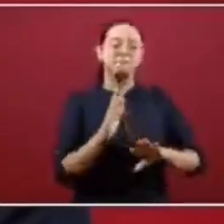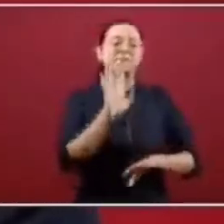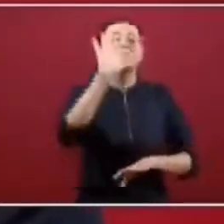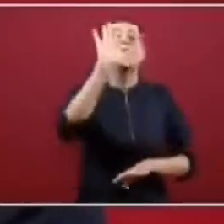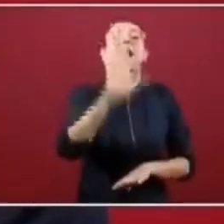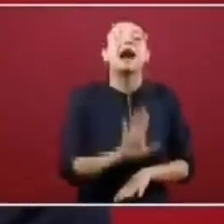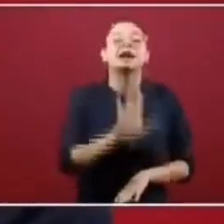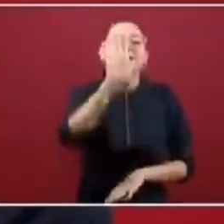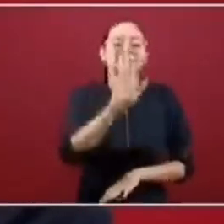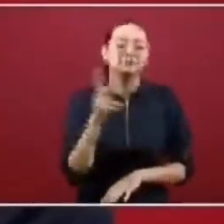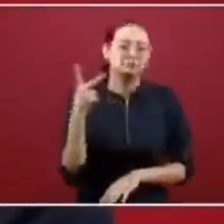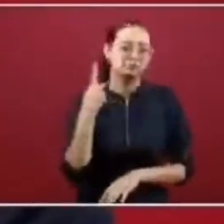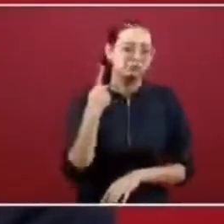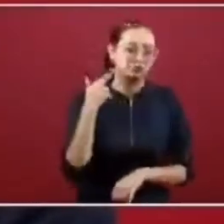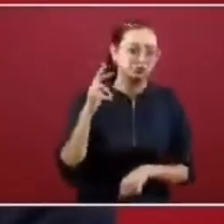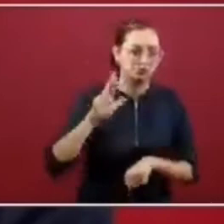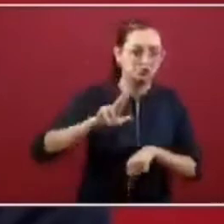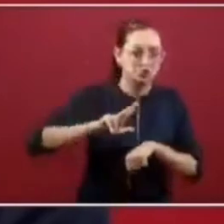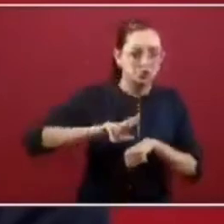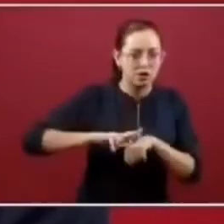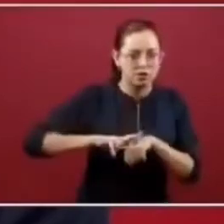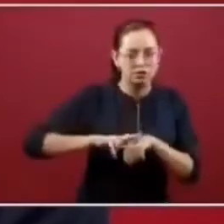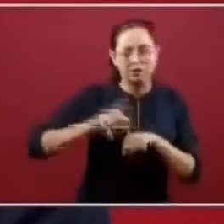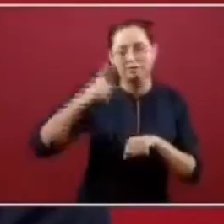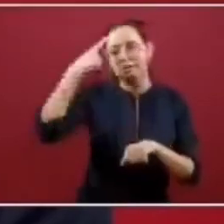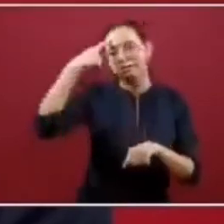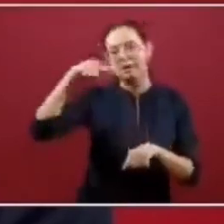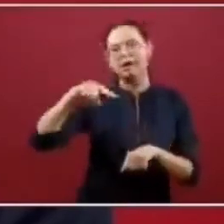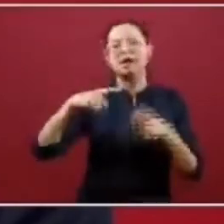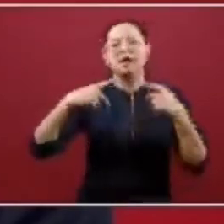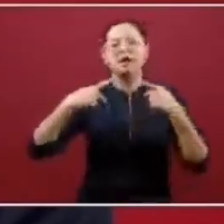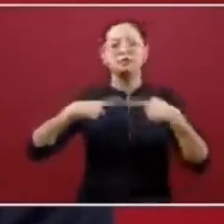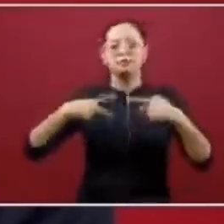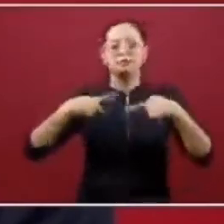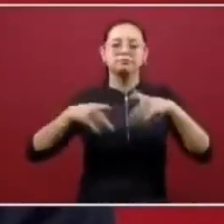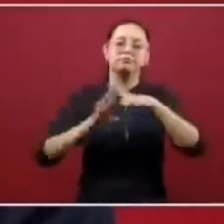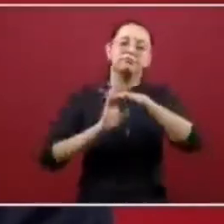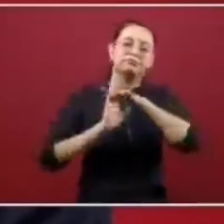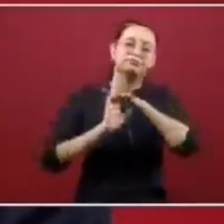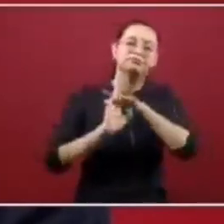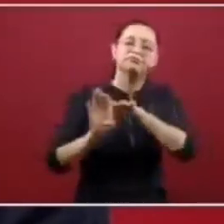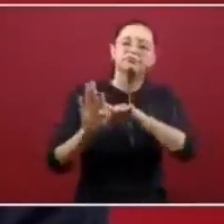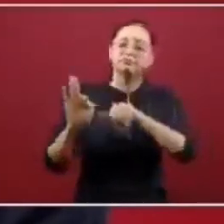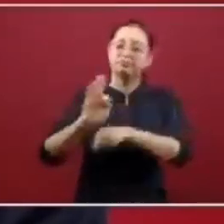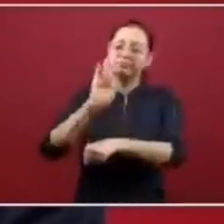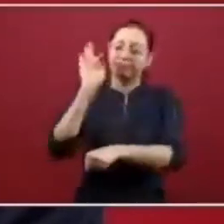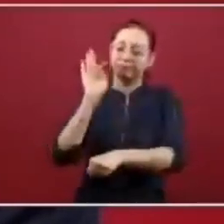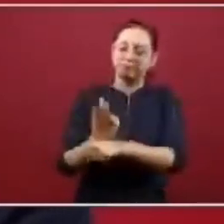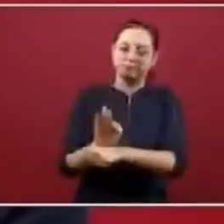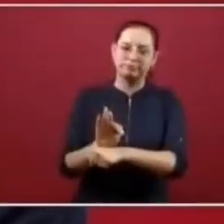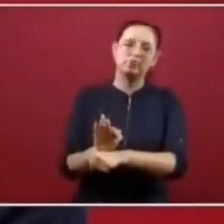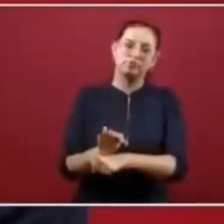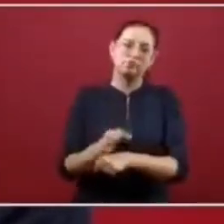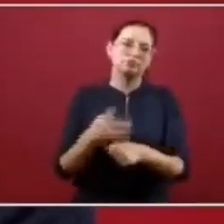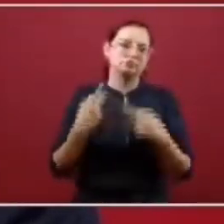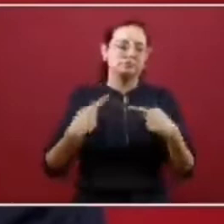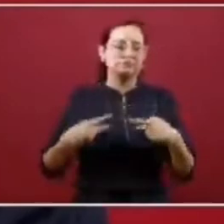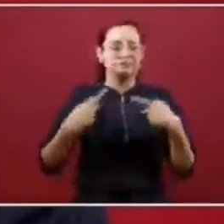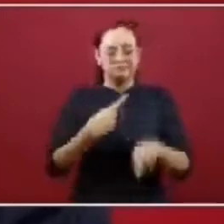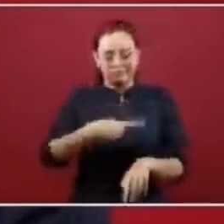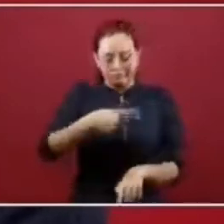procuradurías de la defensa de nuestros paisanos